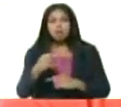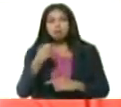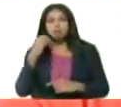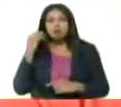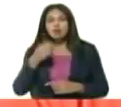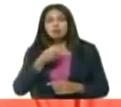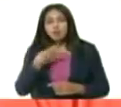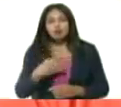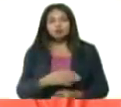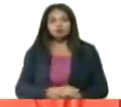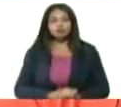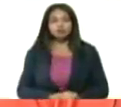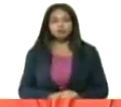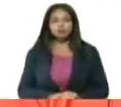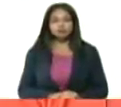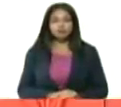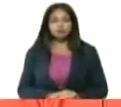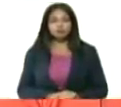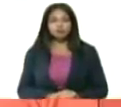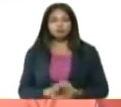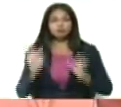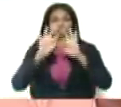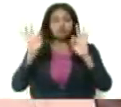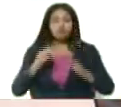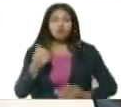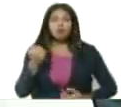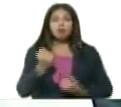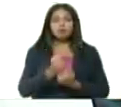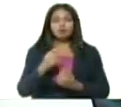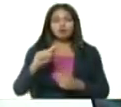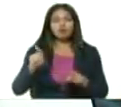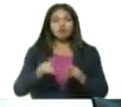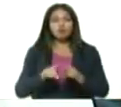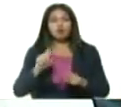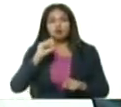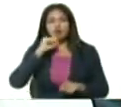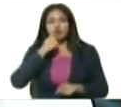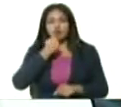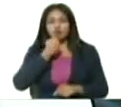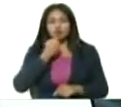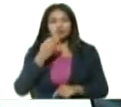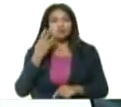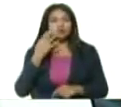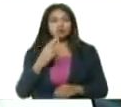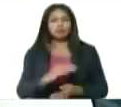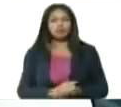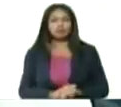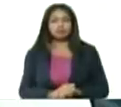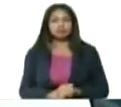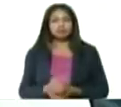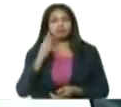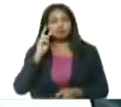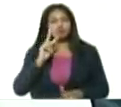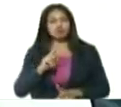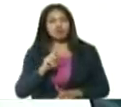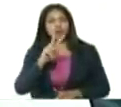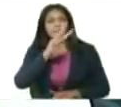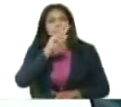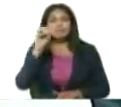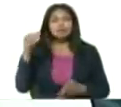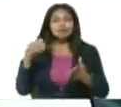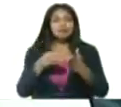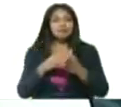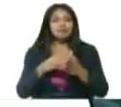positivo. En materia de cooperación, bueno, con Rusia hemos recibido, como usted lo señalaba esta mañana, 20.000 pruebas